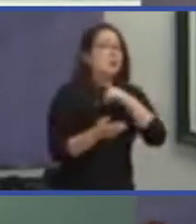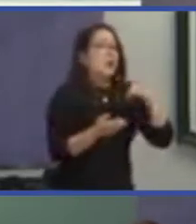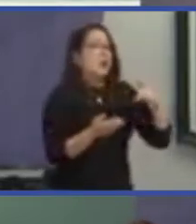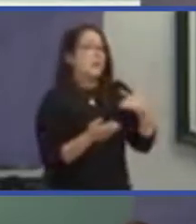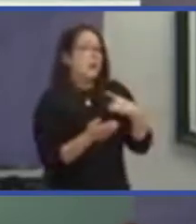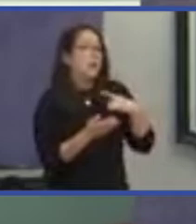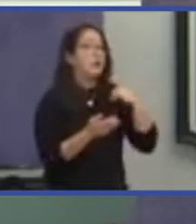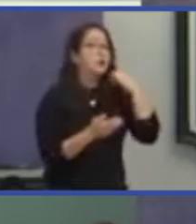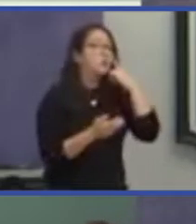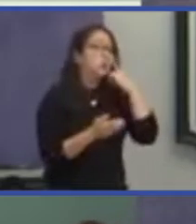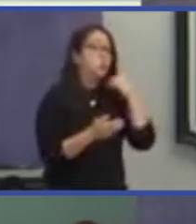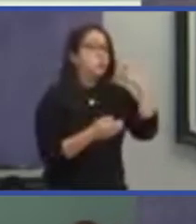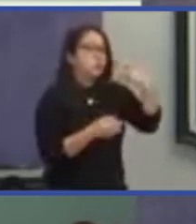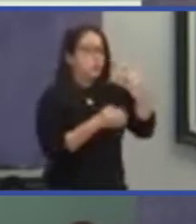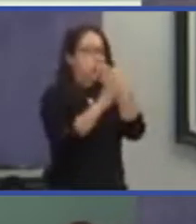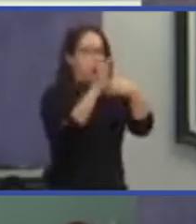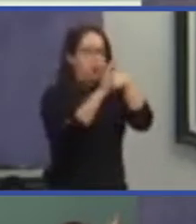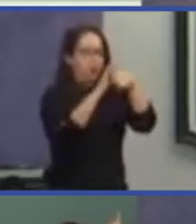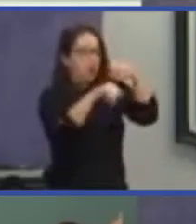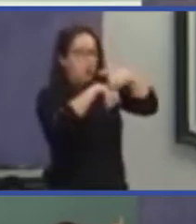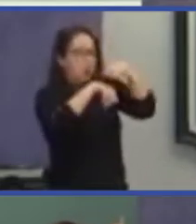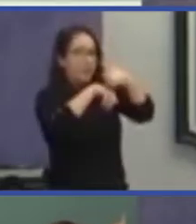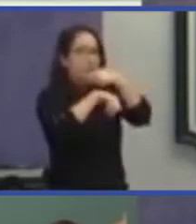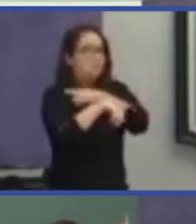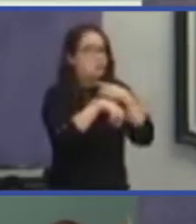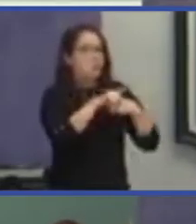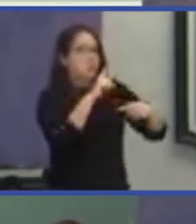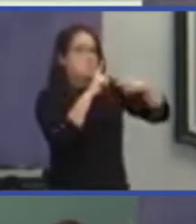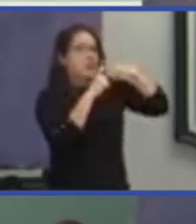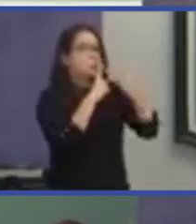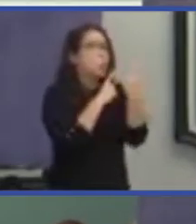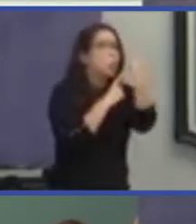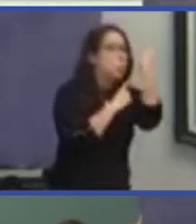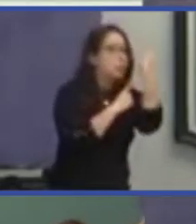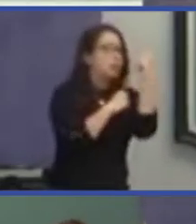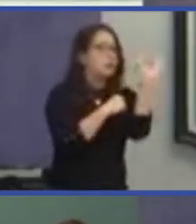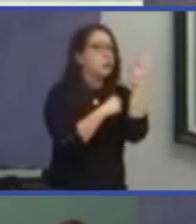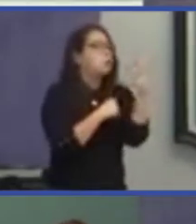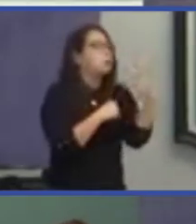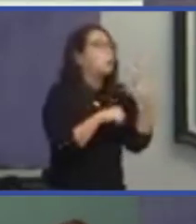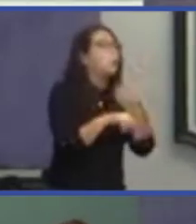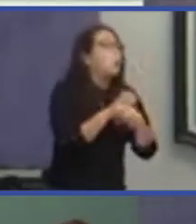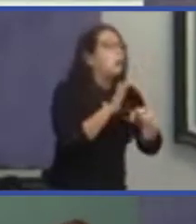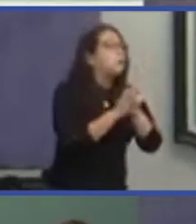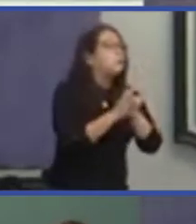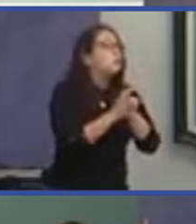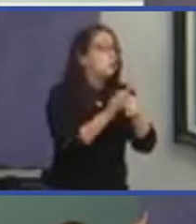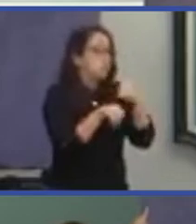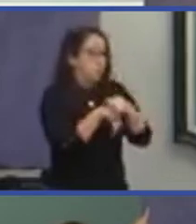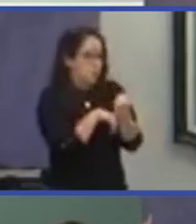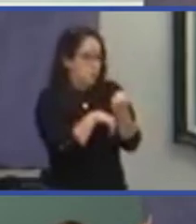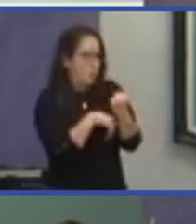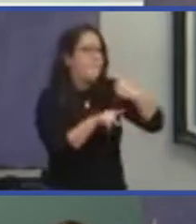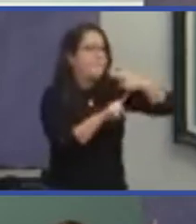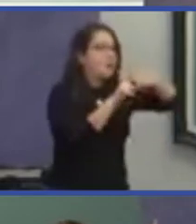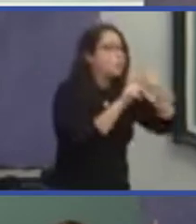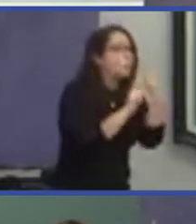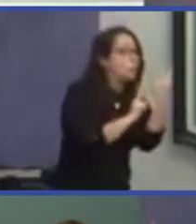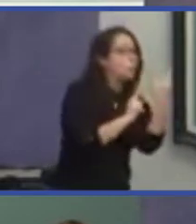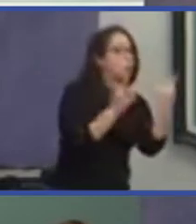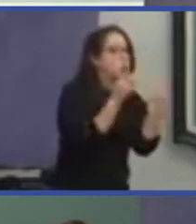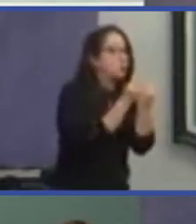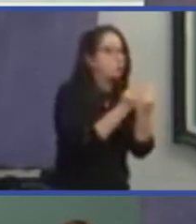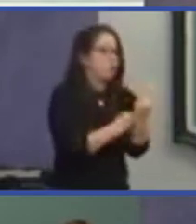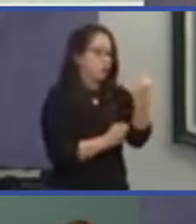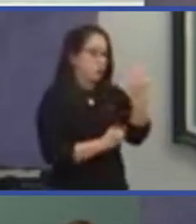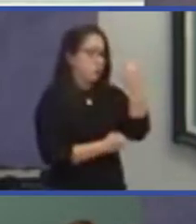número de su cuarto. Si tienen el cuarto con el número uno, le suman uno, les da dos, y se